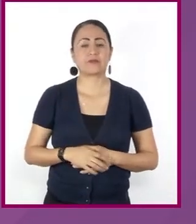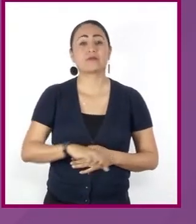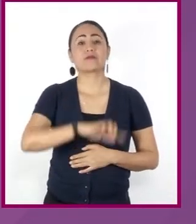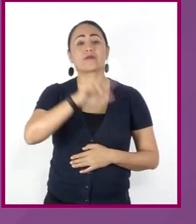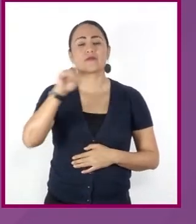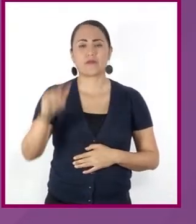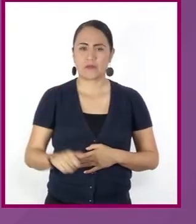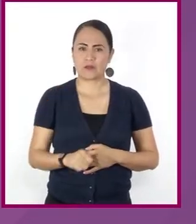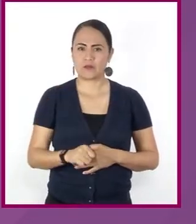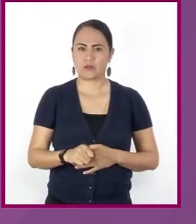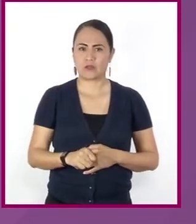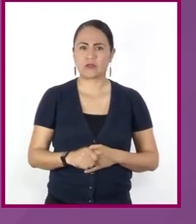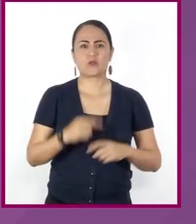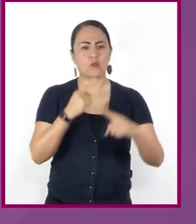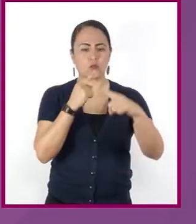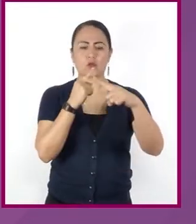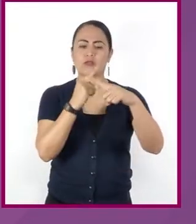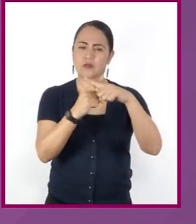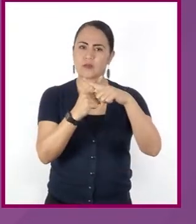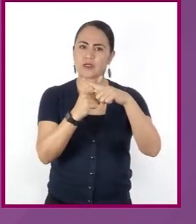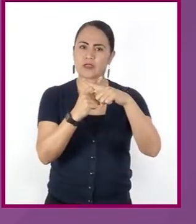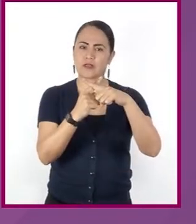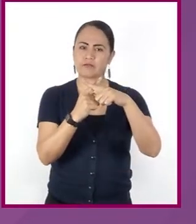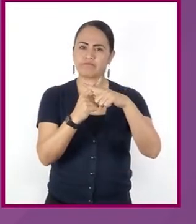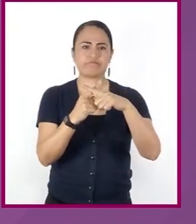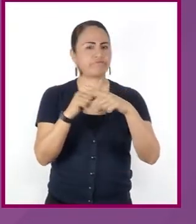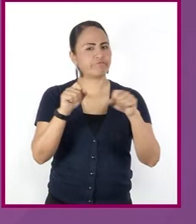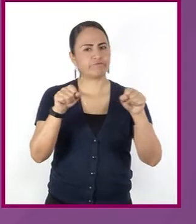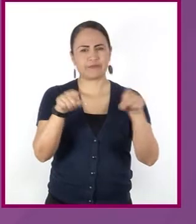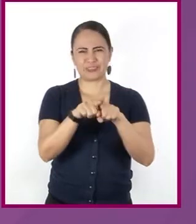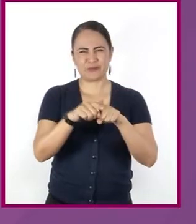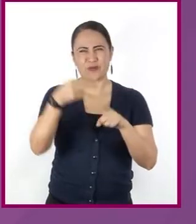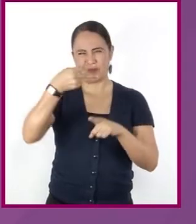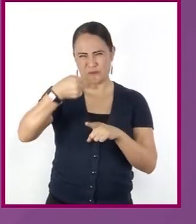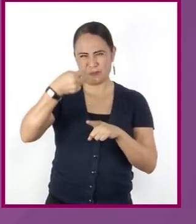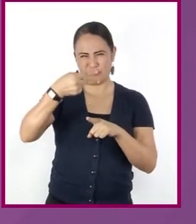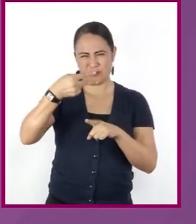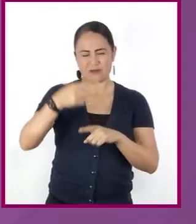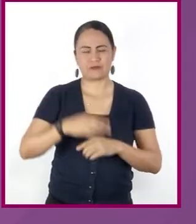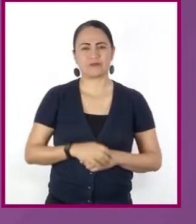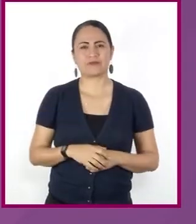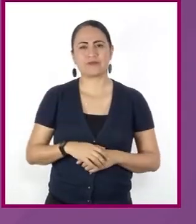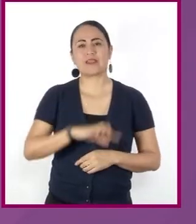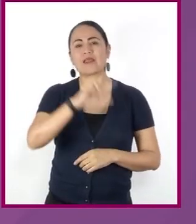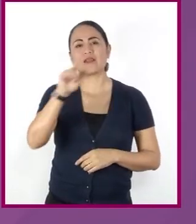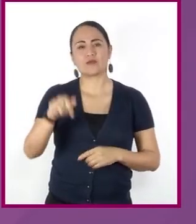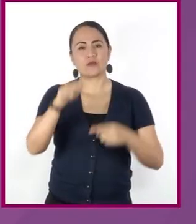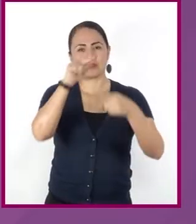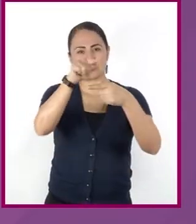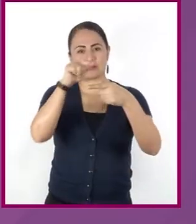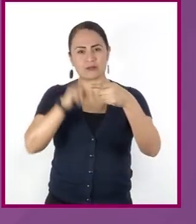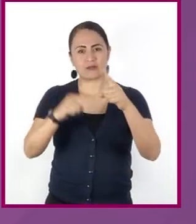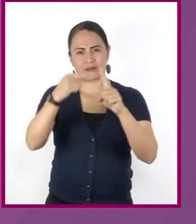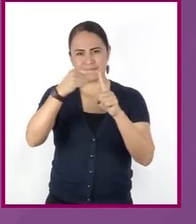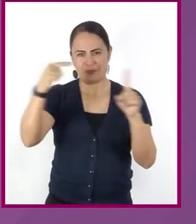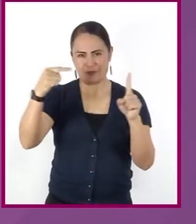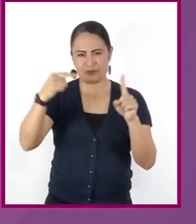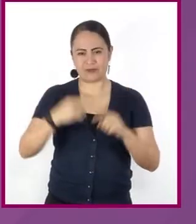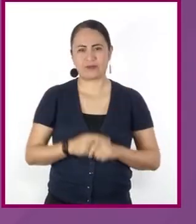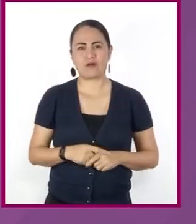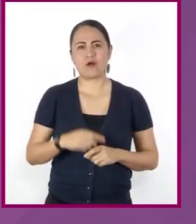Después, continuamos multiplicando como en las otras conversiones, y al realizar la división, su equivalencia